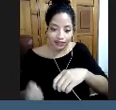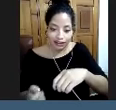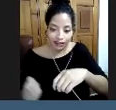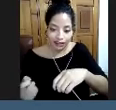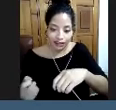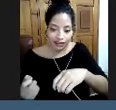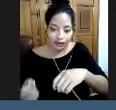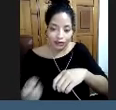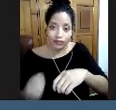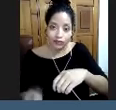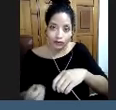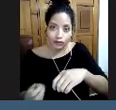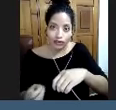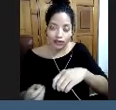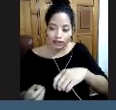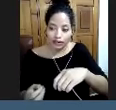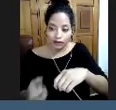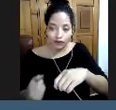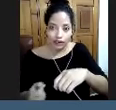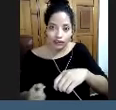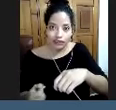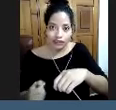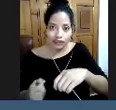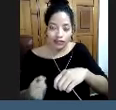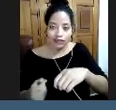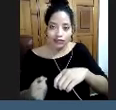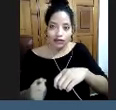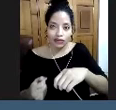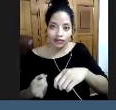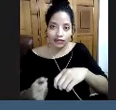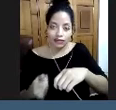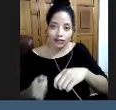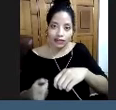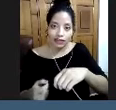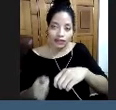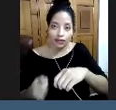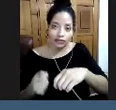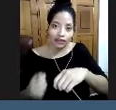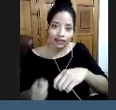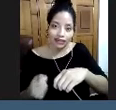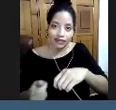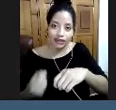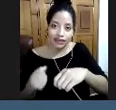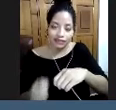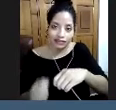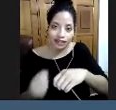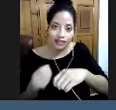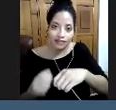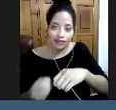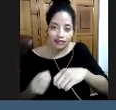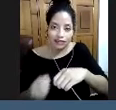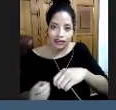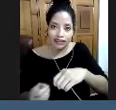la falta de una estructura fuerte dentro del sistema de educación que atienda todas las